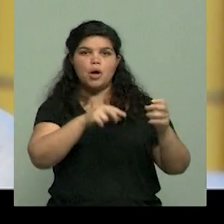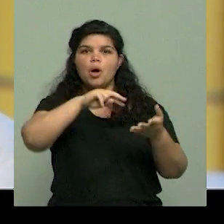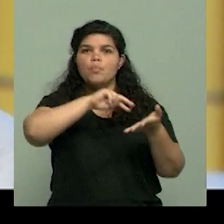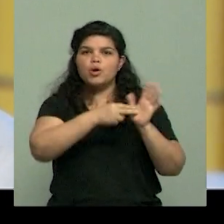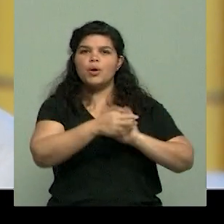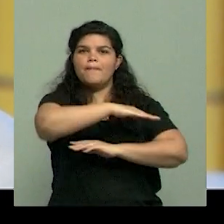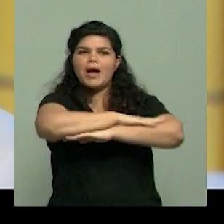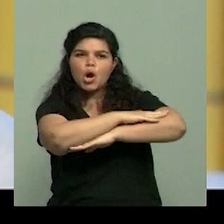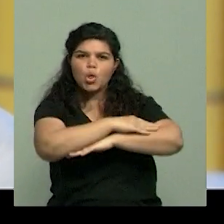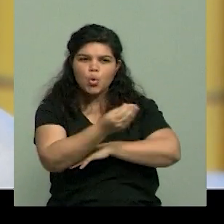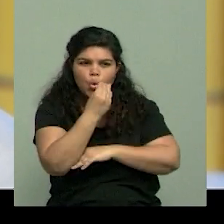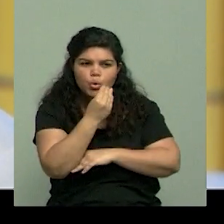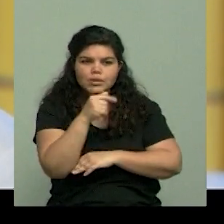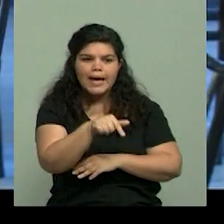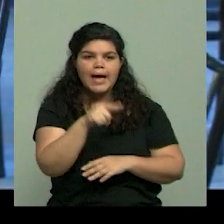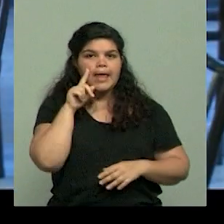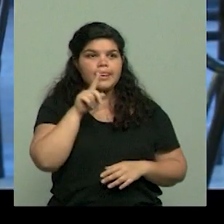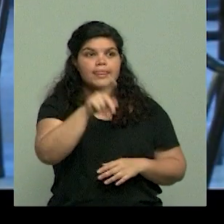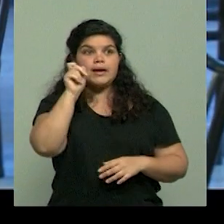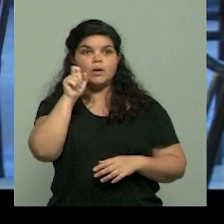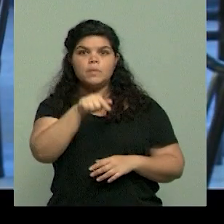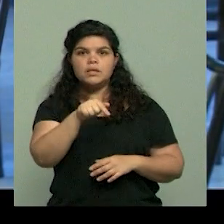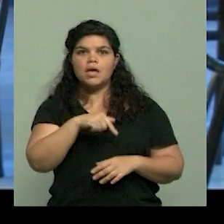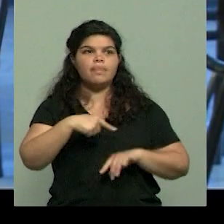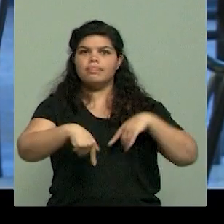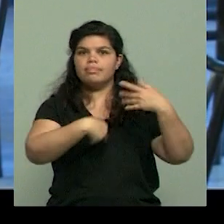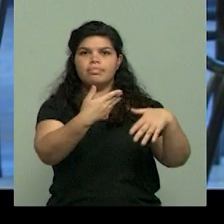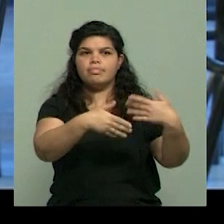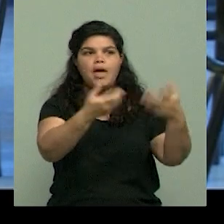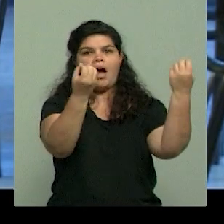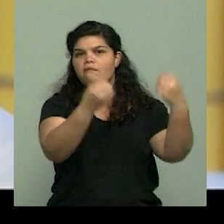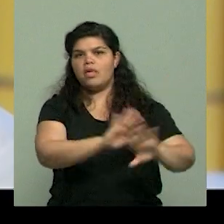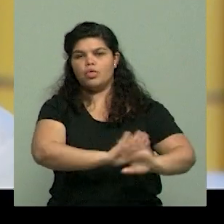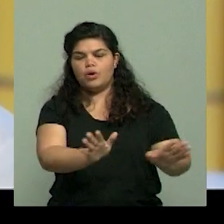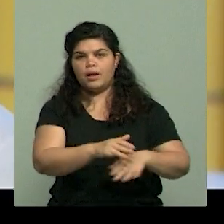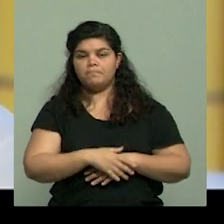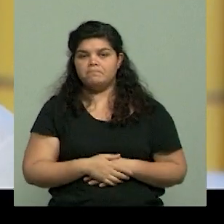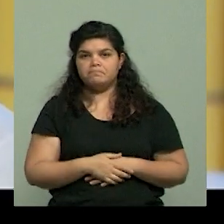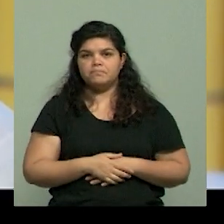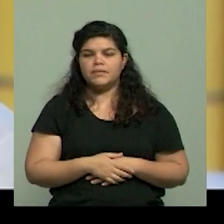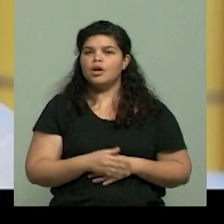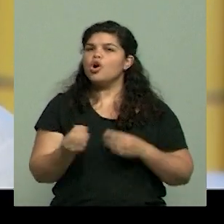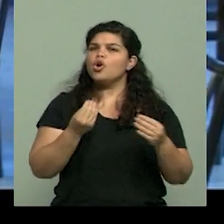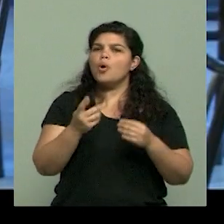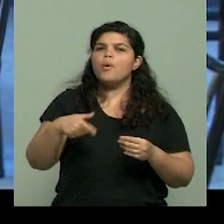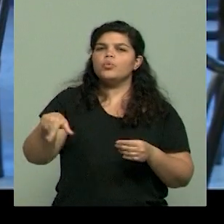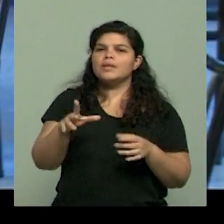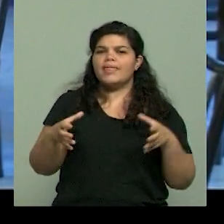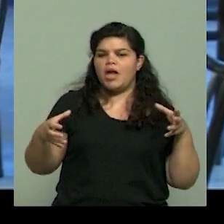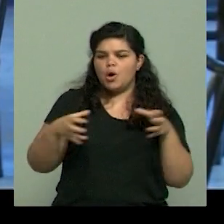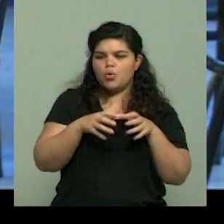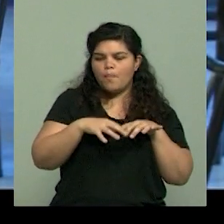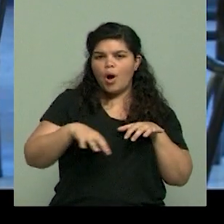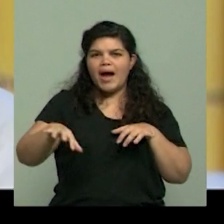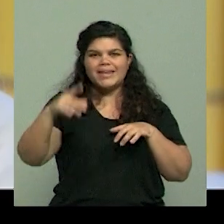general hay buena adherencia al tratamiento. Además de estos tratamientos, ¿cuál es el abordaje que hacen desde el sector de la psicología en